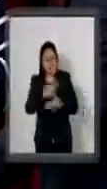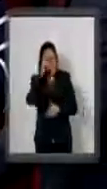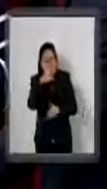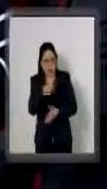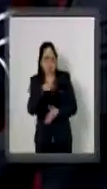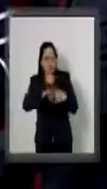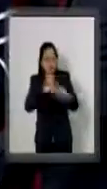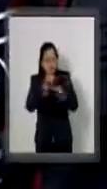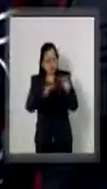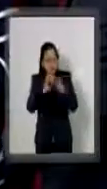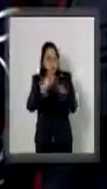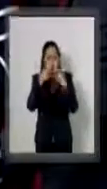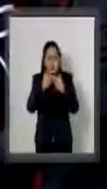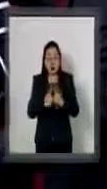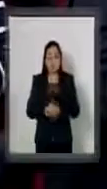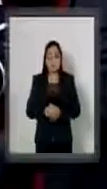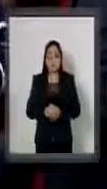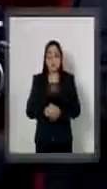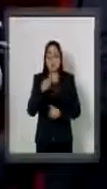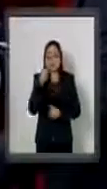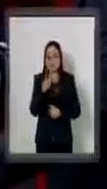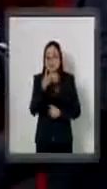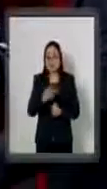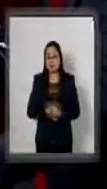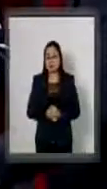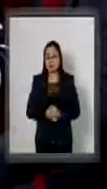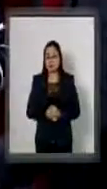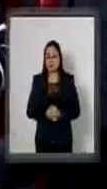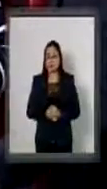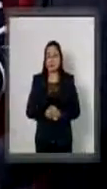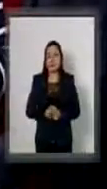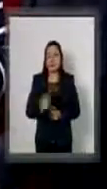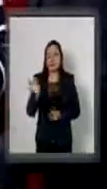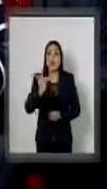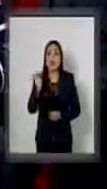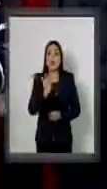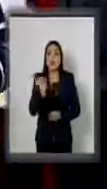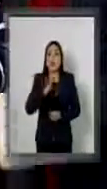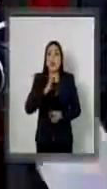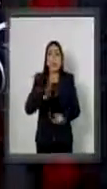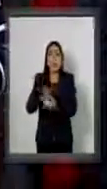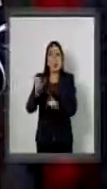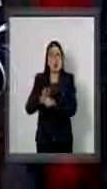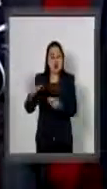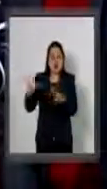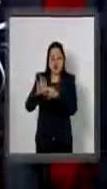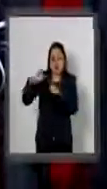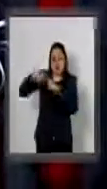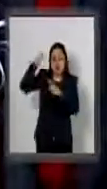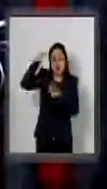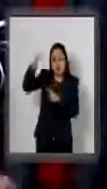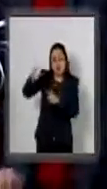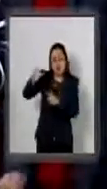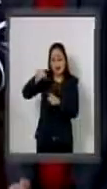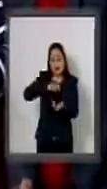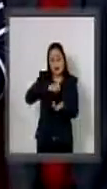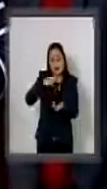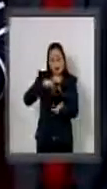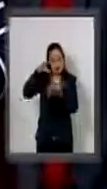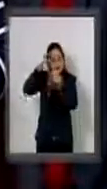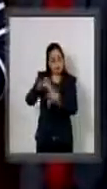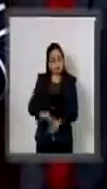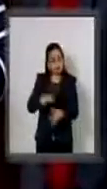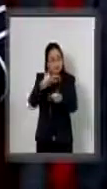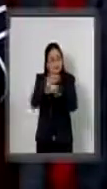mexicanos. En todo caso, la verificación de cualquiera de estos criterios tendría que ajustarse